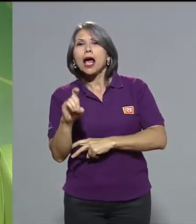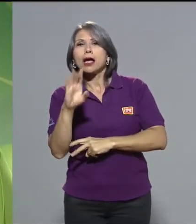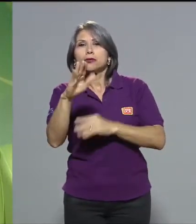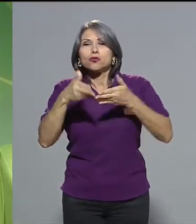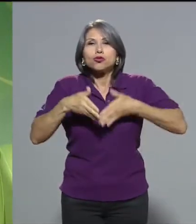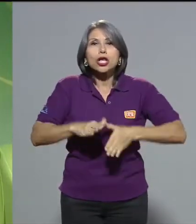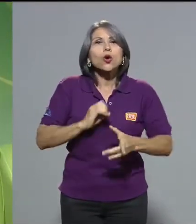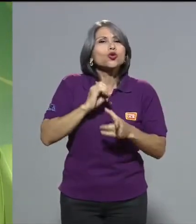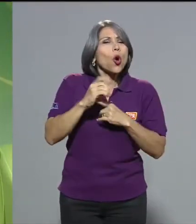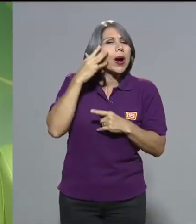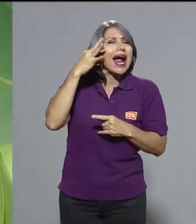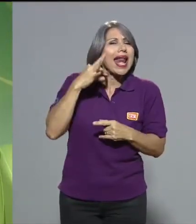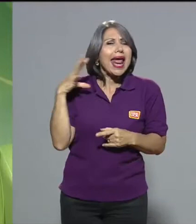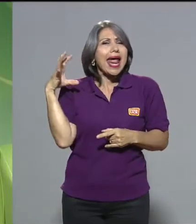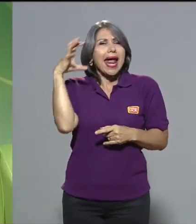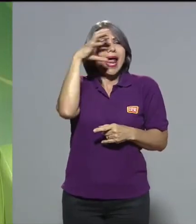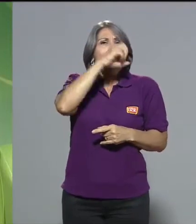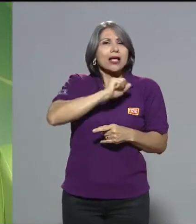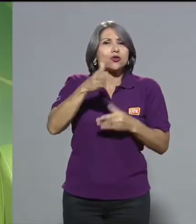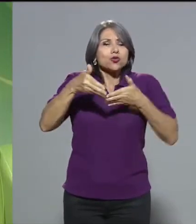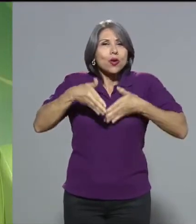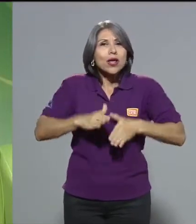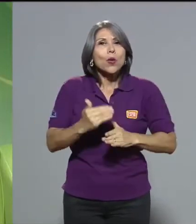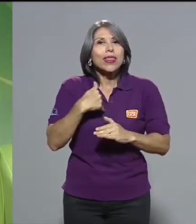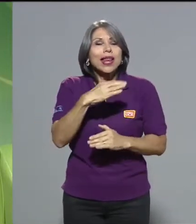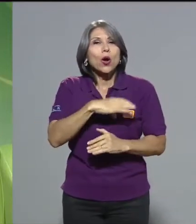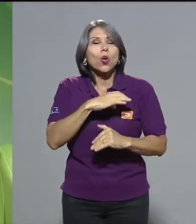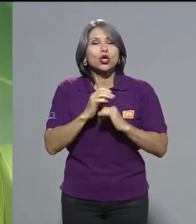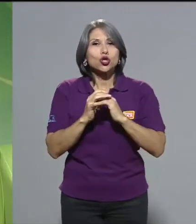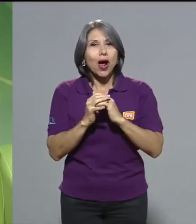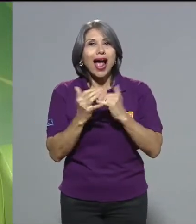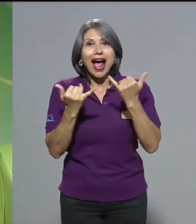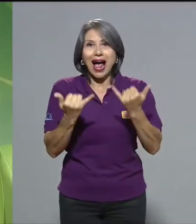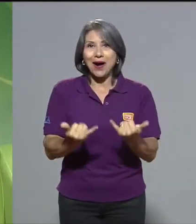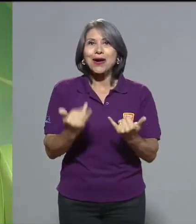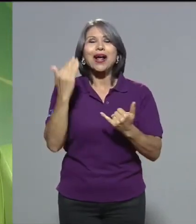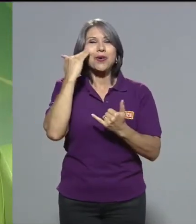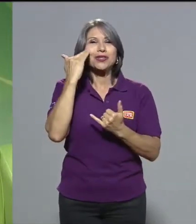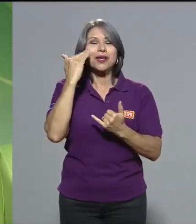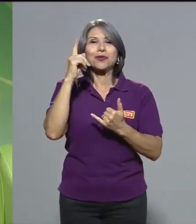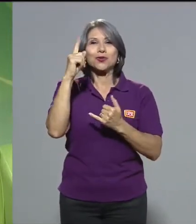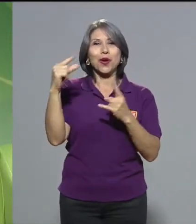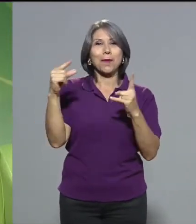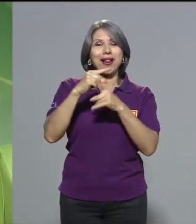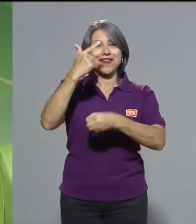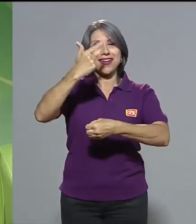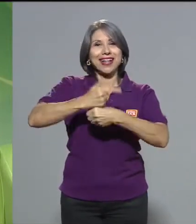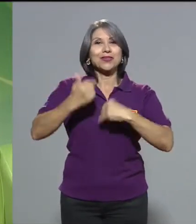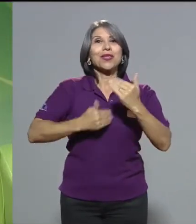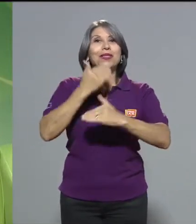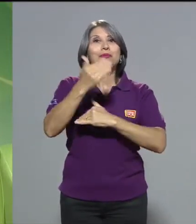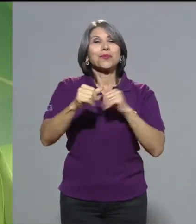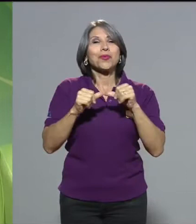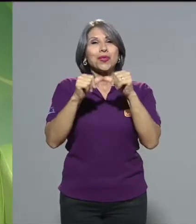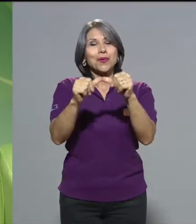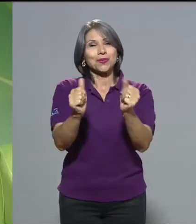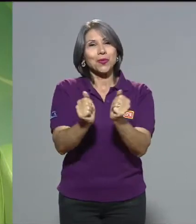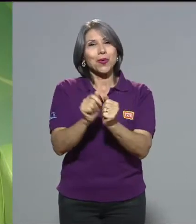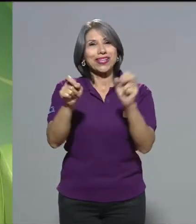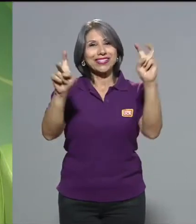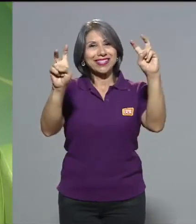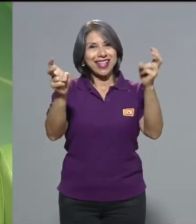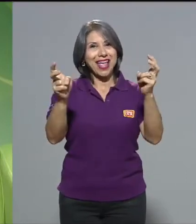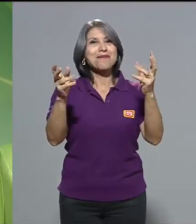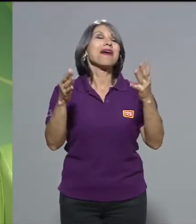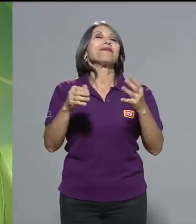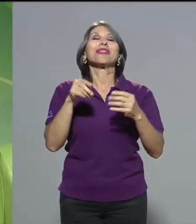alguna sospecha de que su hijo o hija pueda tener esta condición. Ahora conocemos una palabra en Lesco y pronto estamos de regreso con este tema